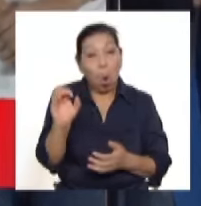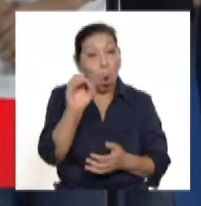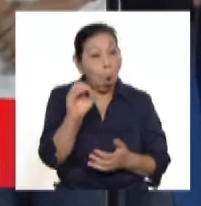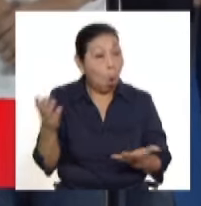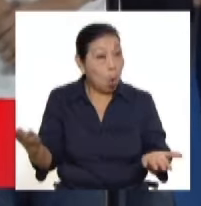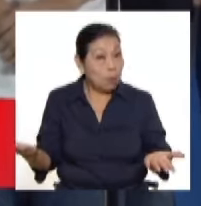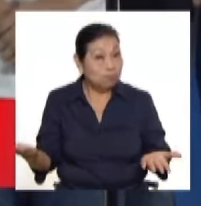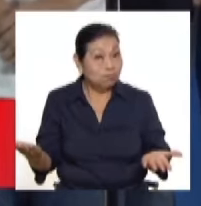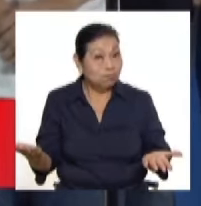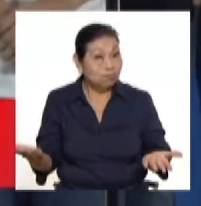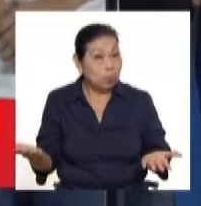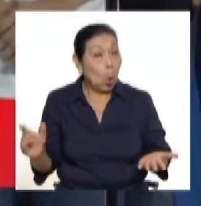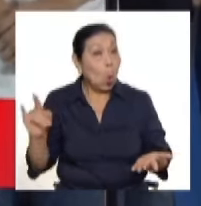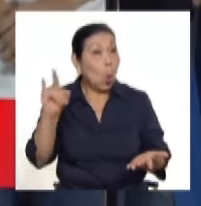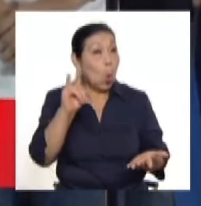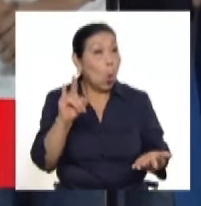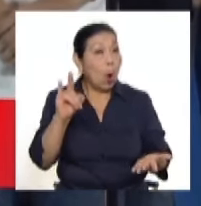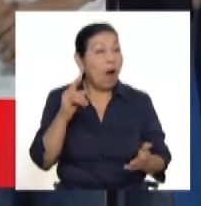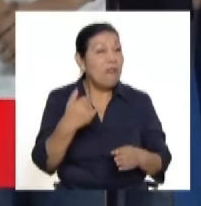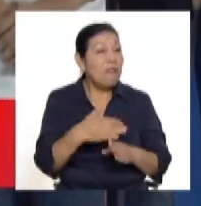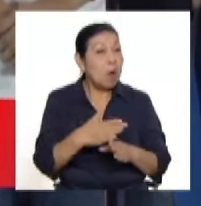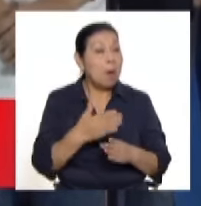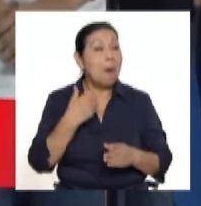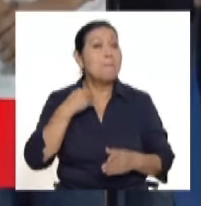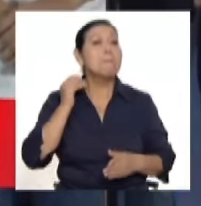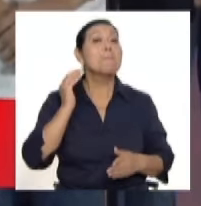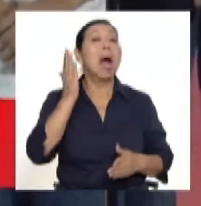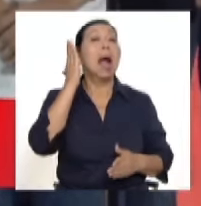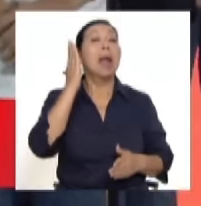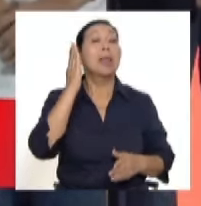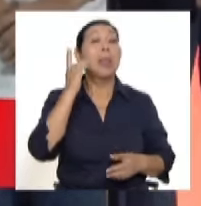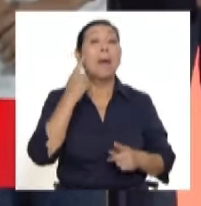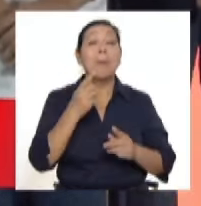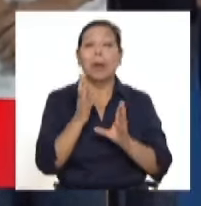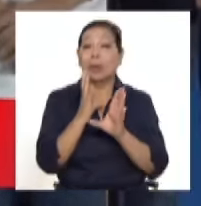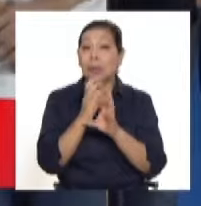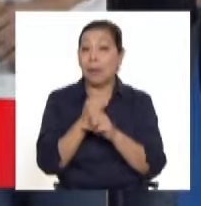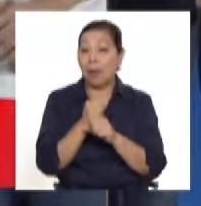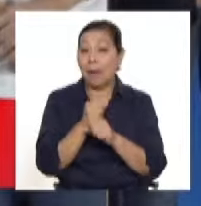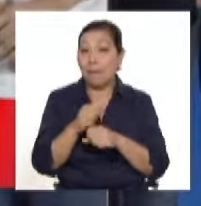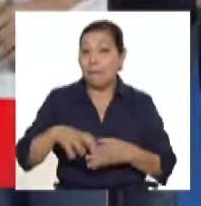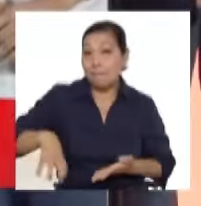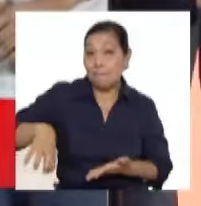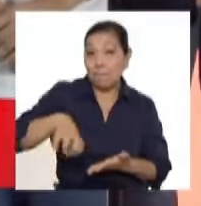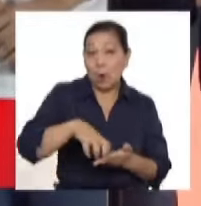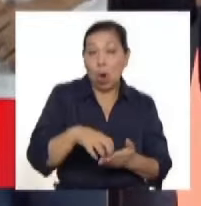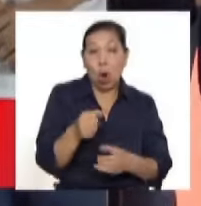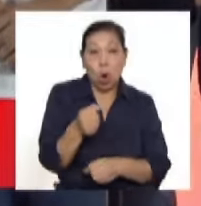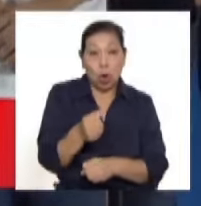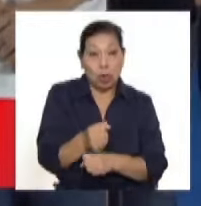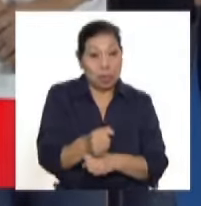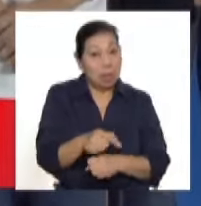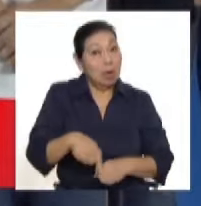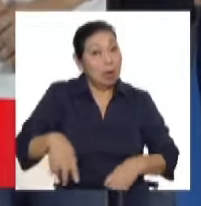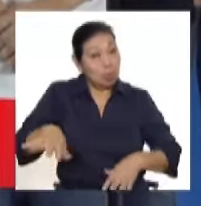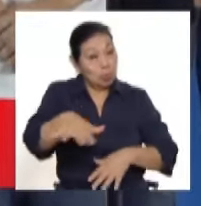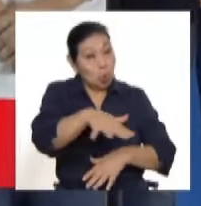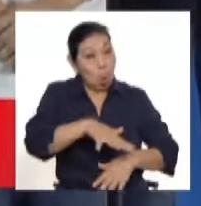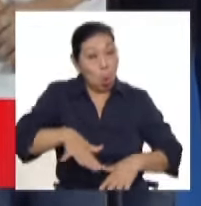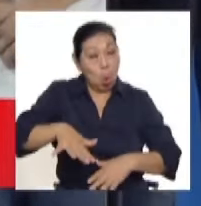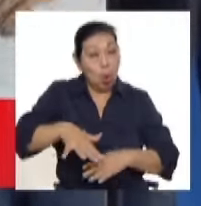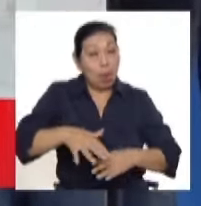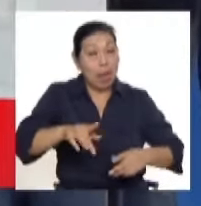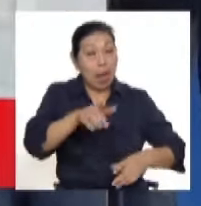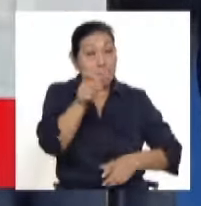usted se atreve a utilizar métodos autoritarios para reprimir al pueblo, encontrará al pueblo en